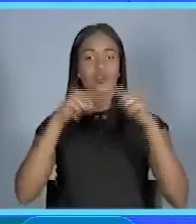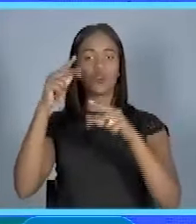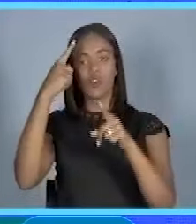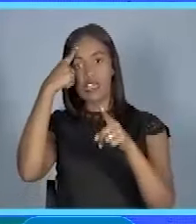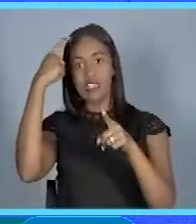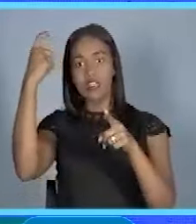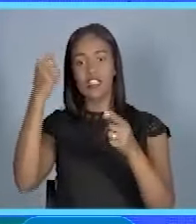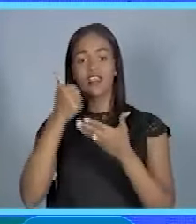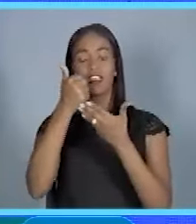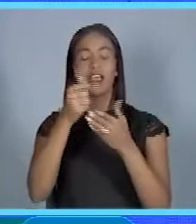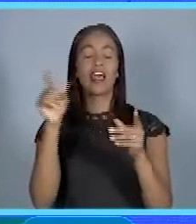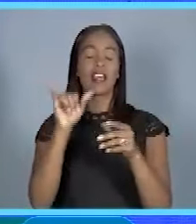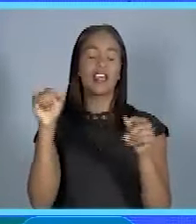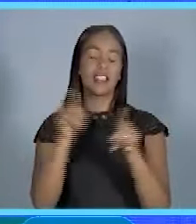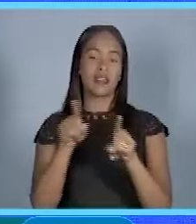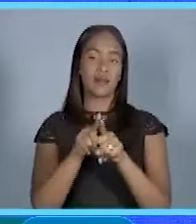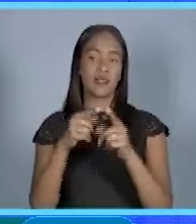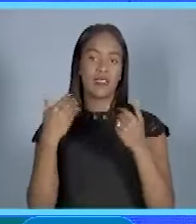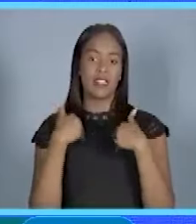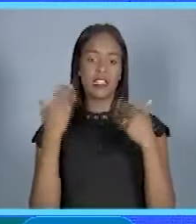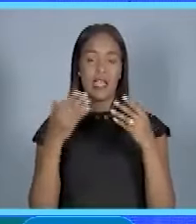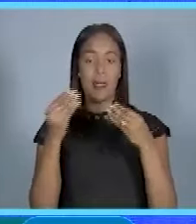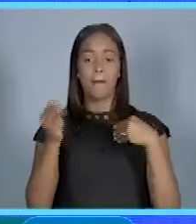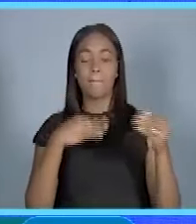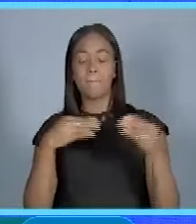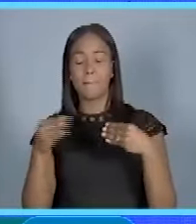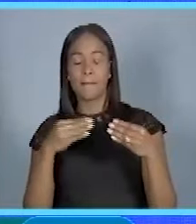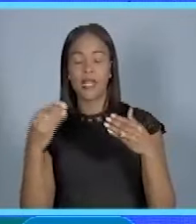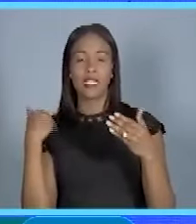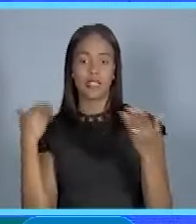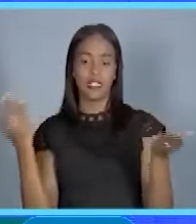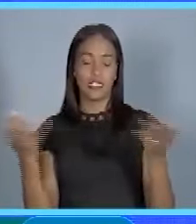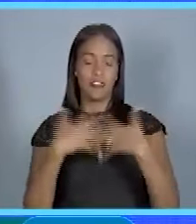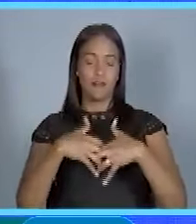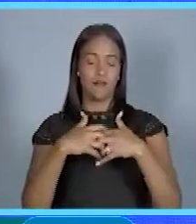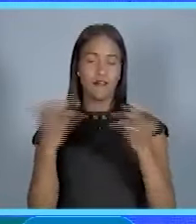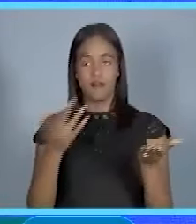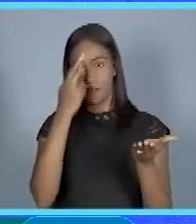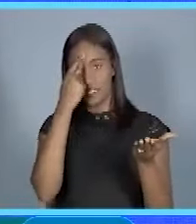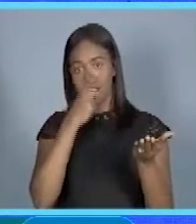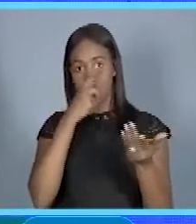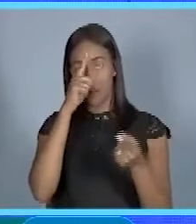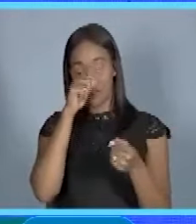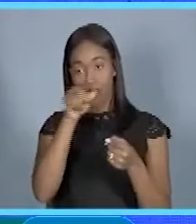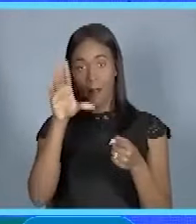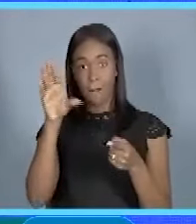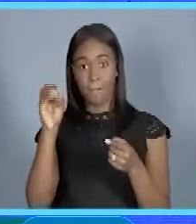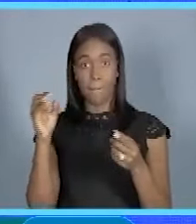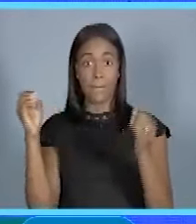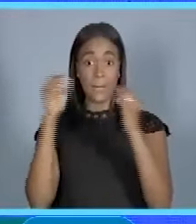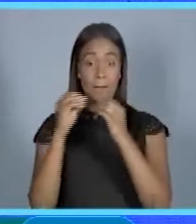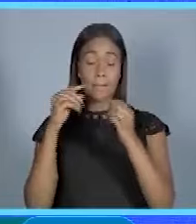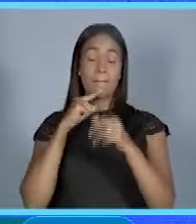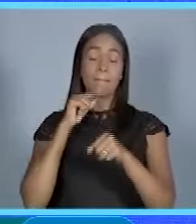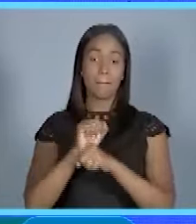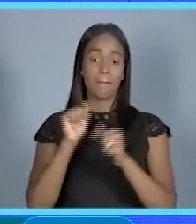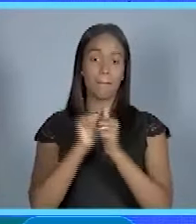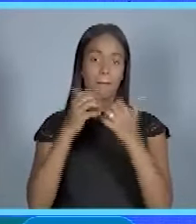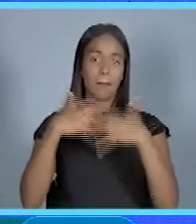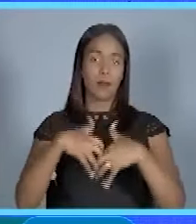sueños, así como también la de los plásticos que se fabrican en el país por empresas cada vez más comprometidas con